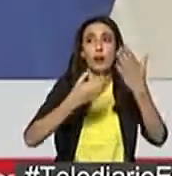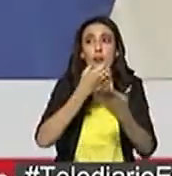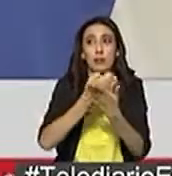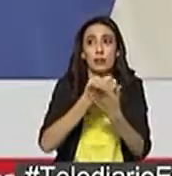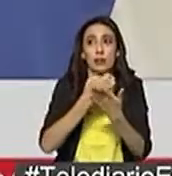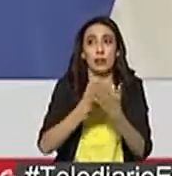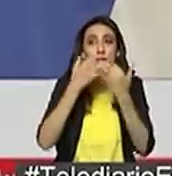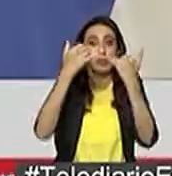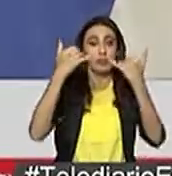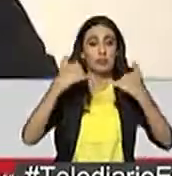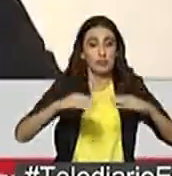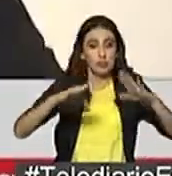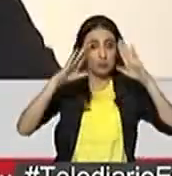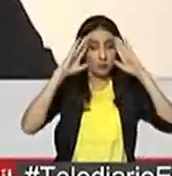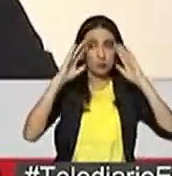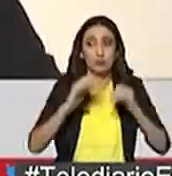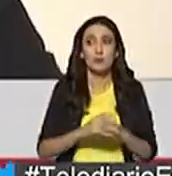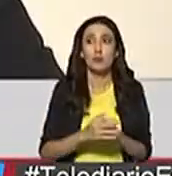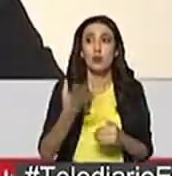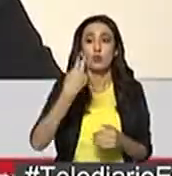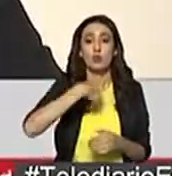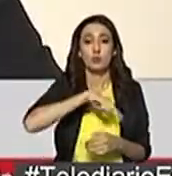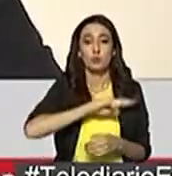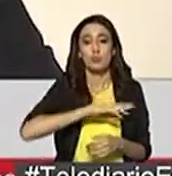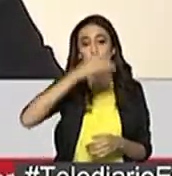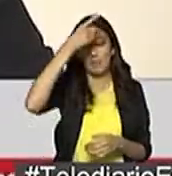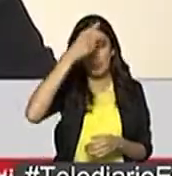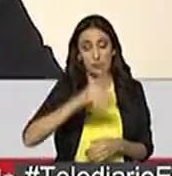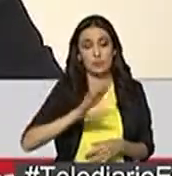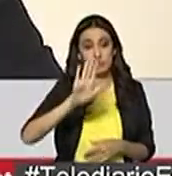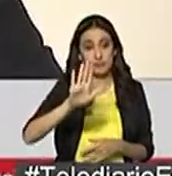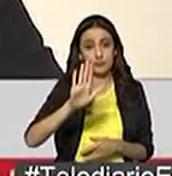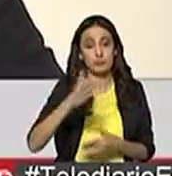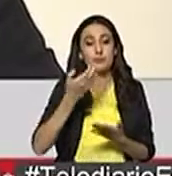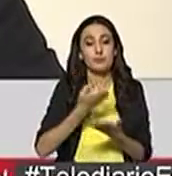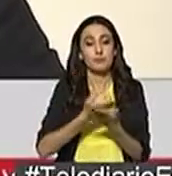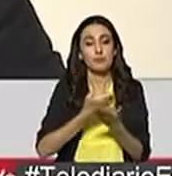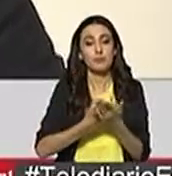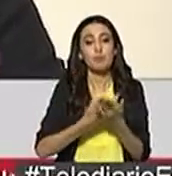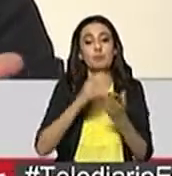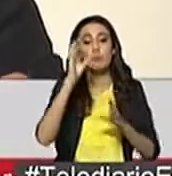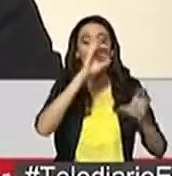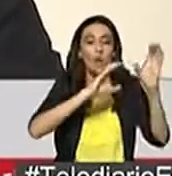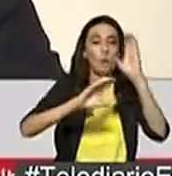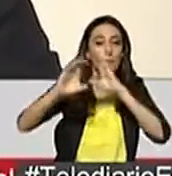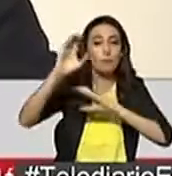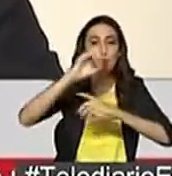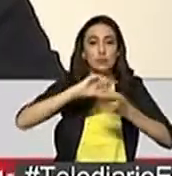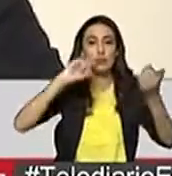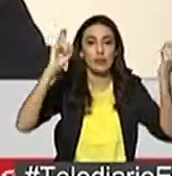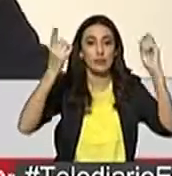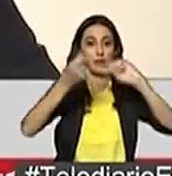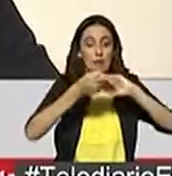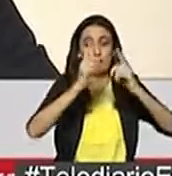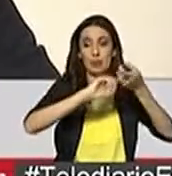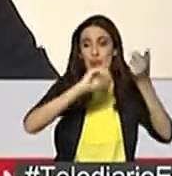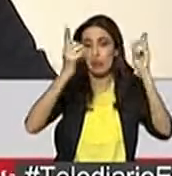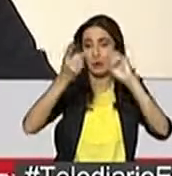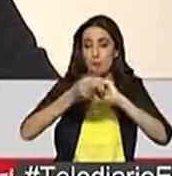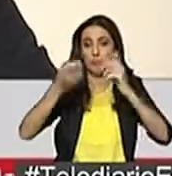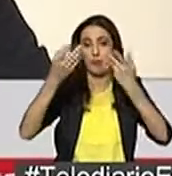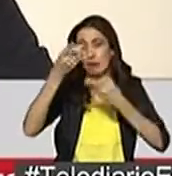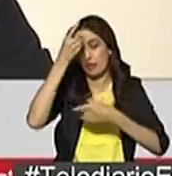este gobierno, apuntó Martínez. Nuestra decisión es tomar financiamiento, pero para buscar cambiar esa lógica de